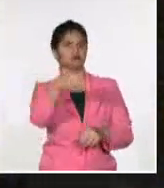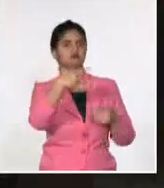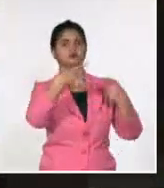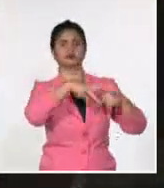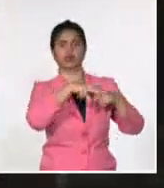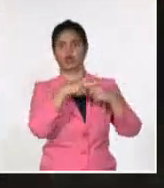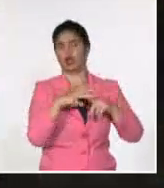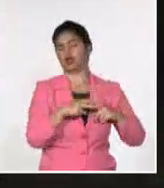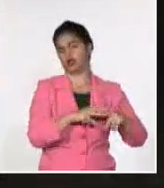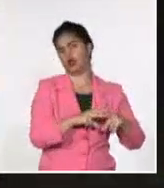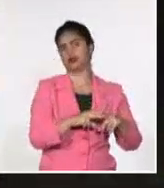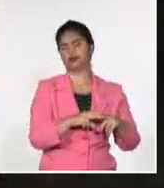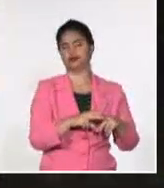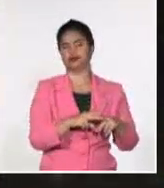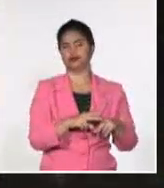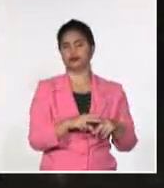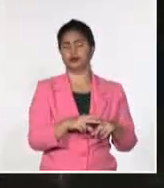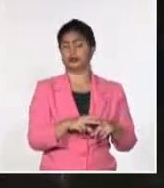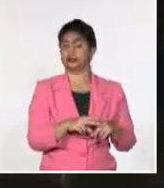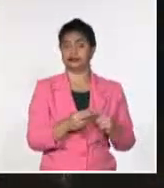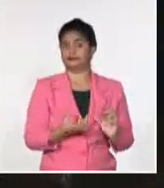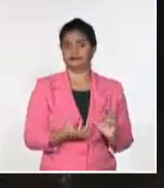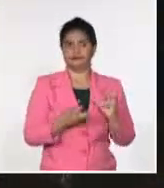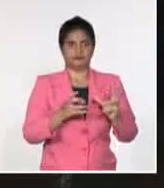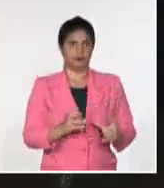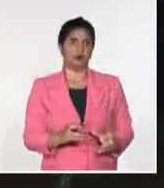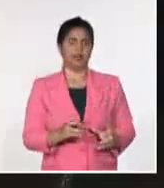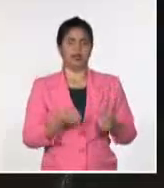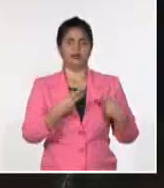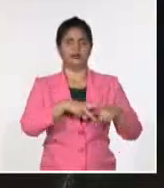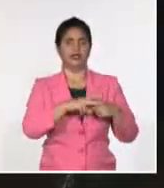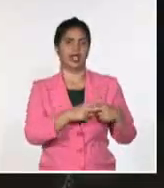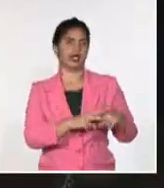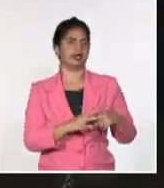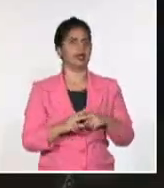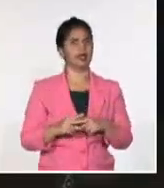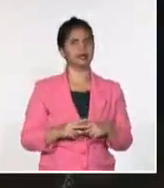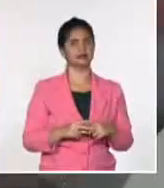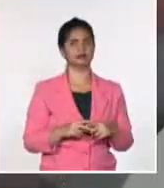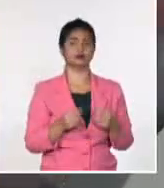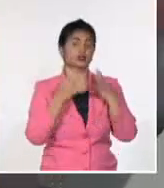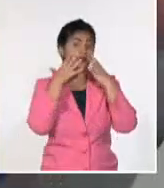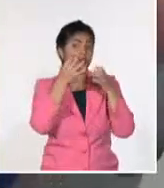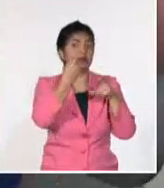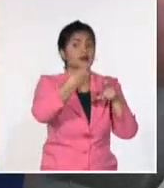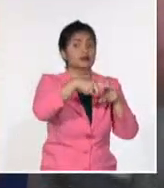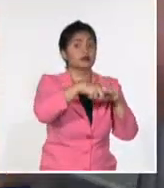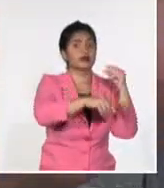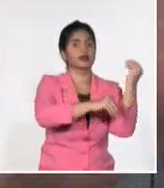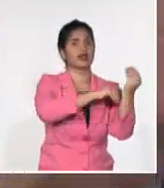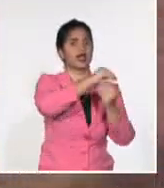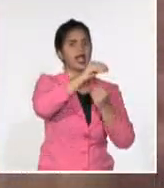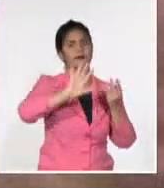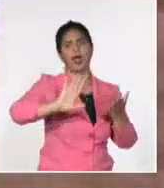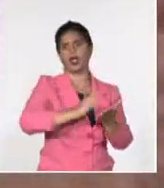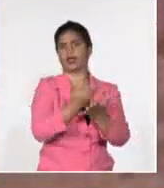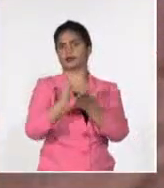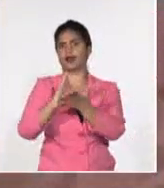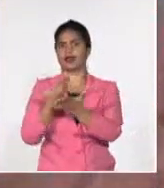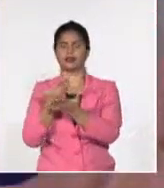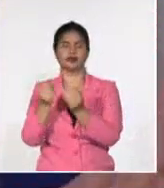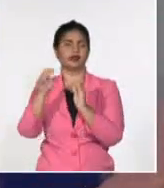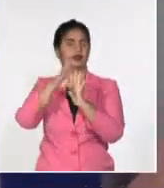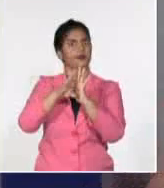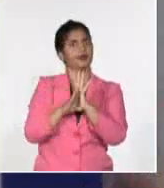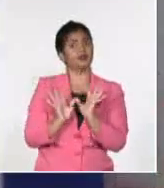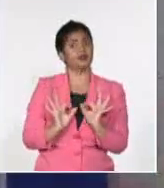mantenimiento bastante engorroso porque habían piezas claves que había que cambiar, efectuar muchas medidas de